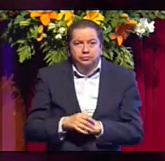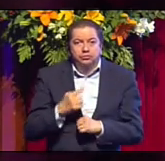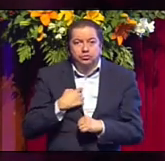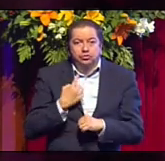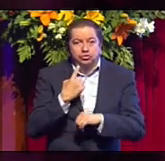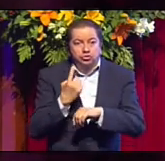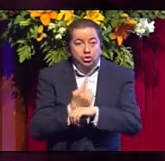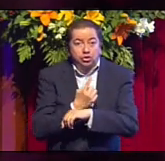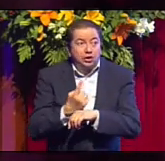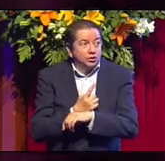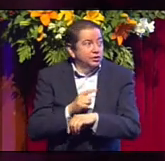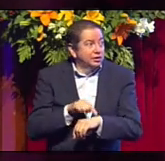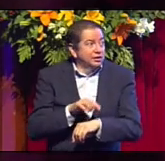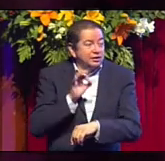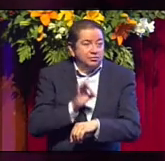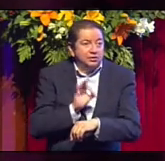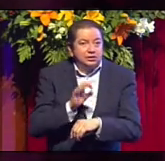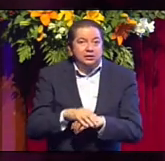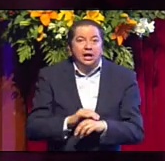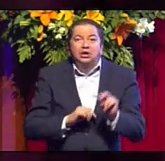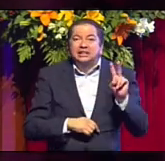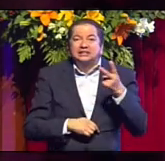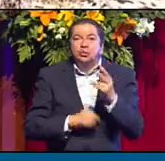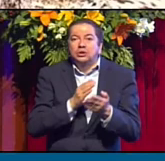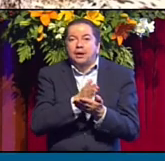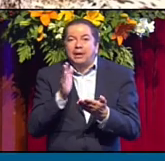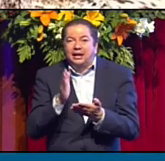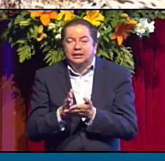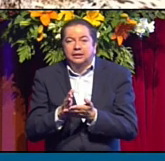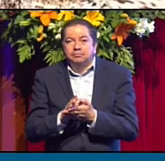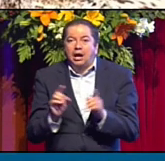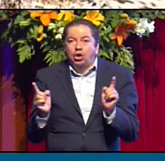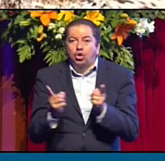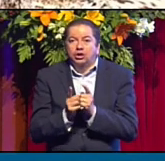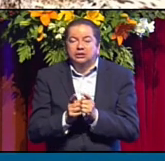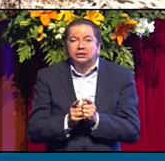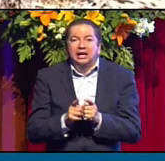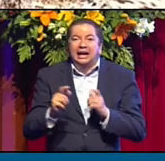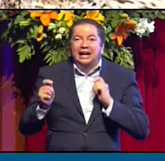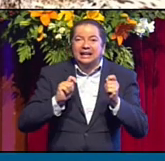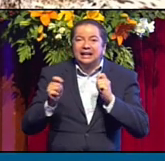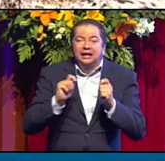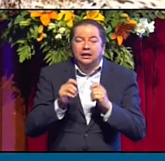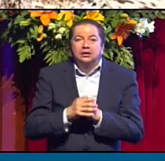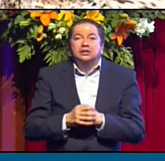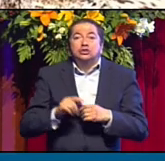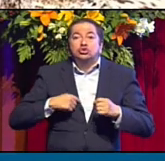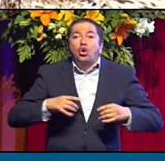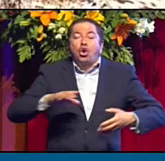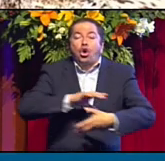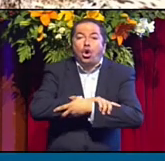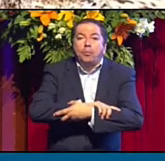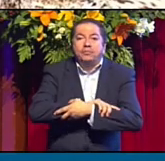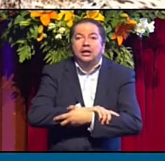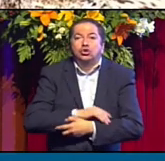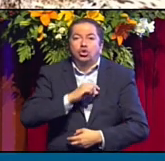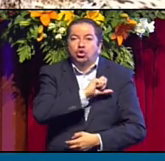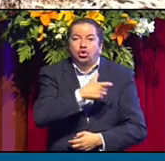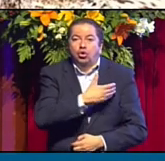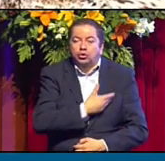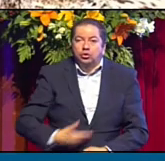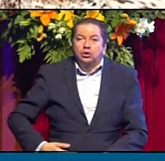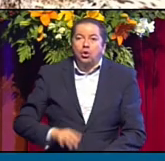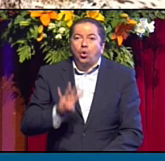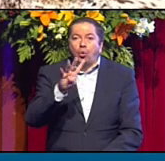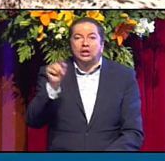en la Junta justo. Vamos a tratar de hacer esta segunda parte más breve. Gestión de riesgo y desastres, convenio con el gobierno regional. Nos entregaron